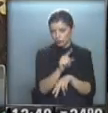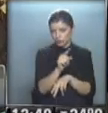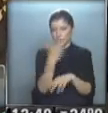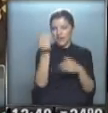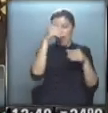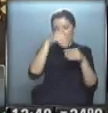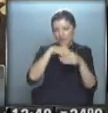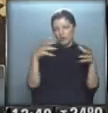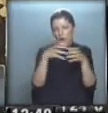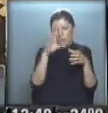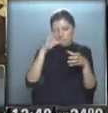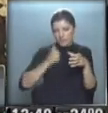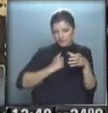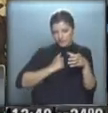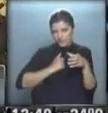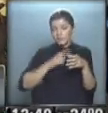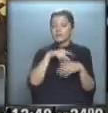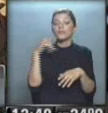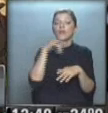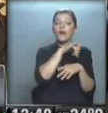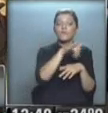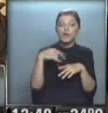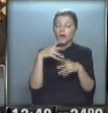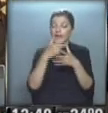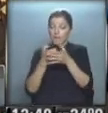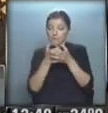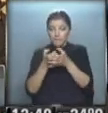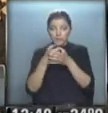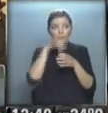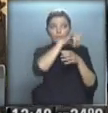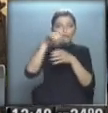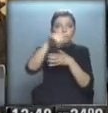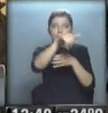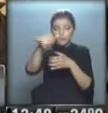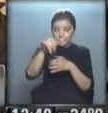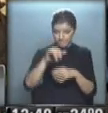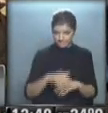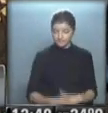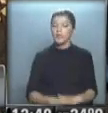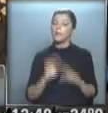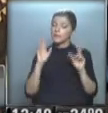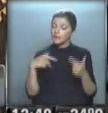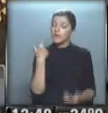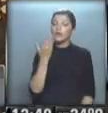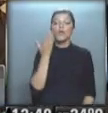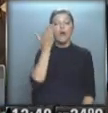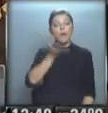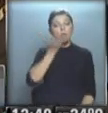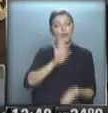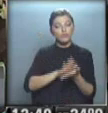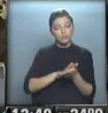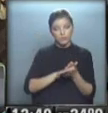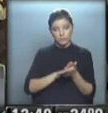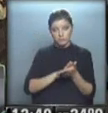militar, y en realidad es avión teledirigido. Y quería, sí, por un lado señalar esto de la